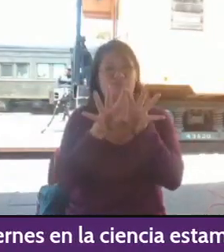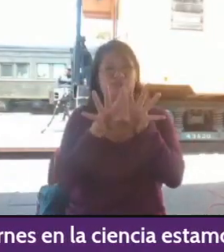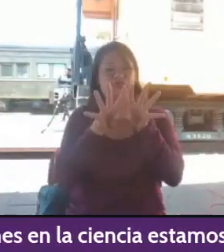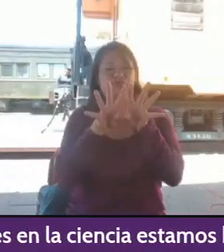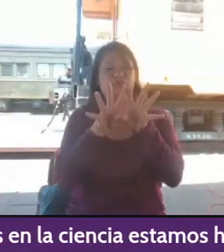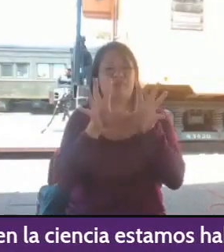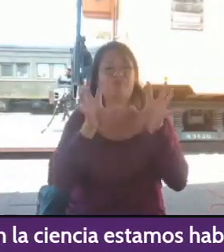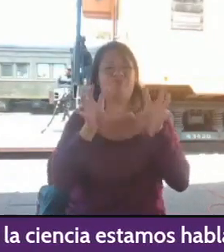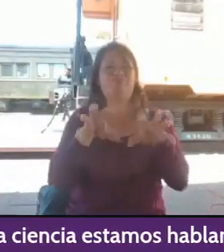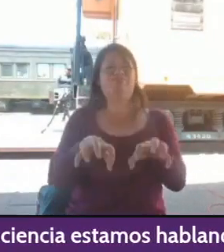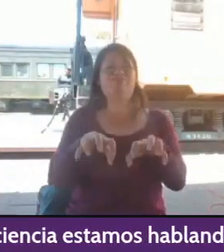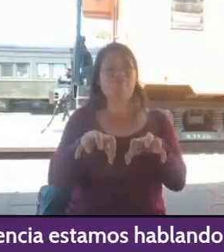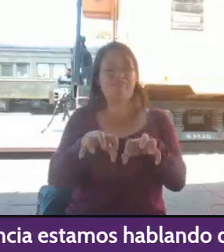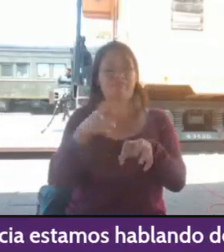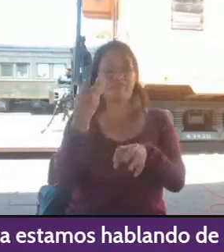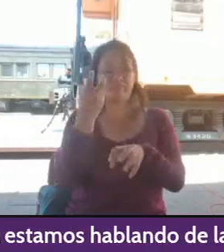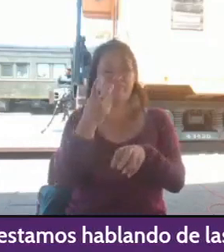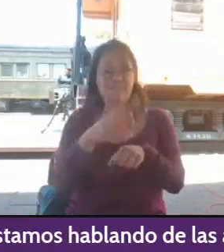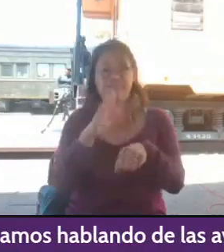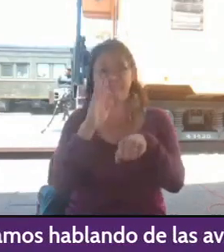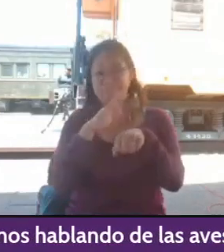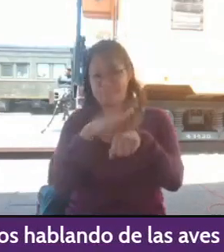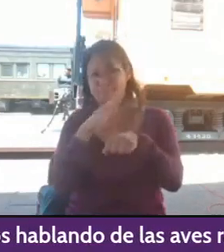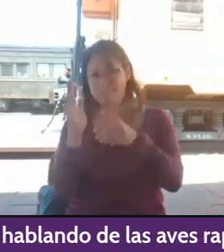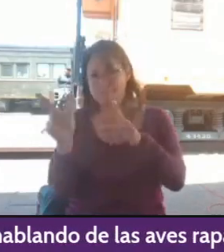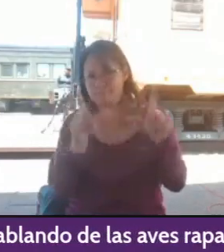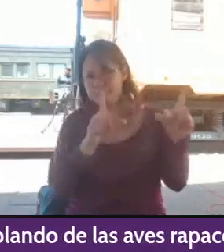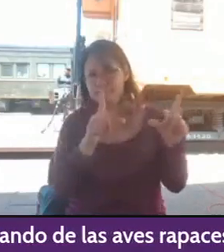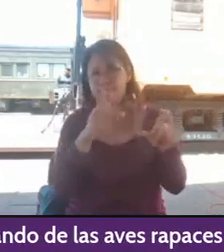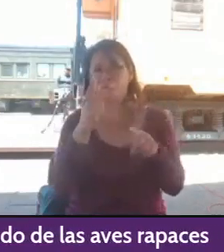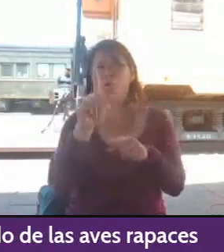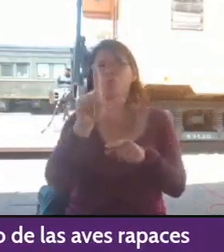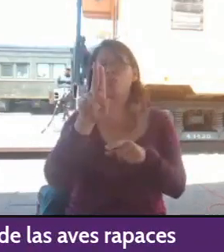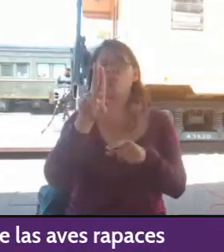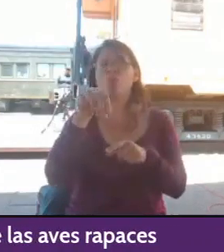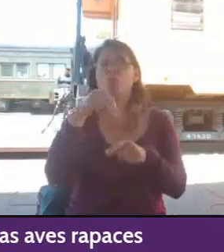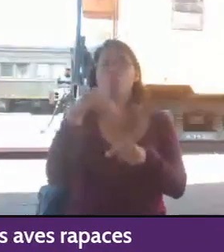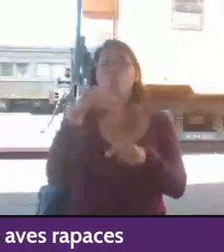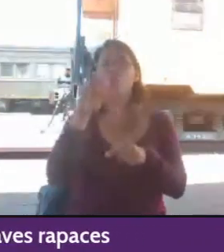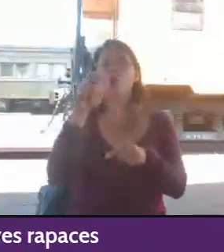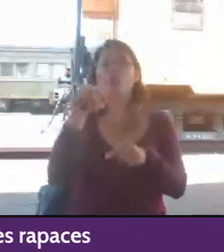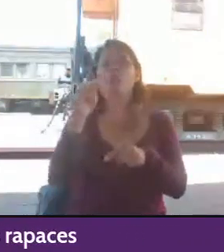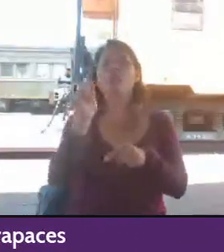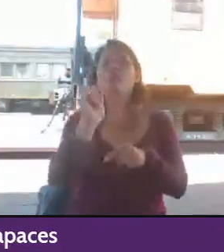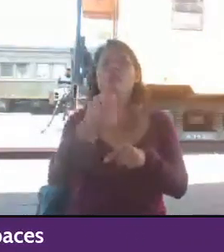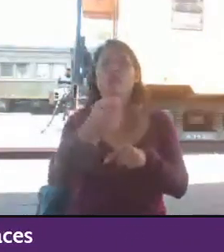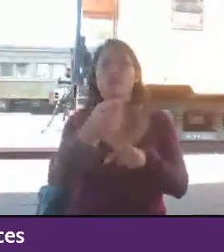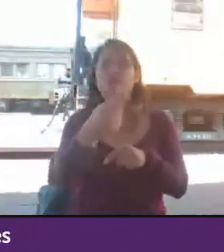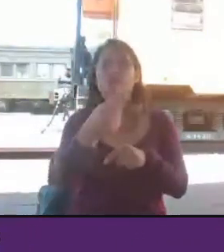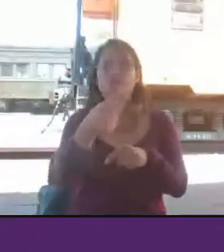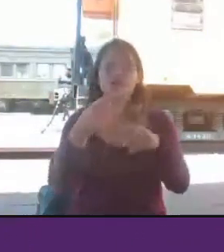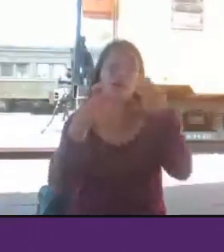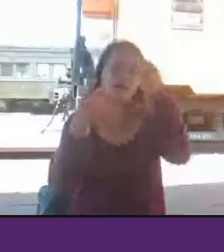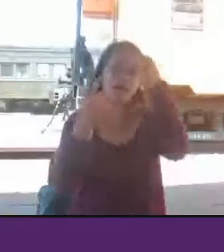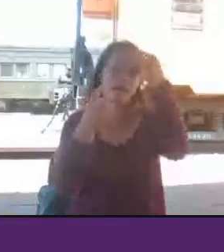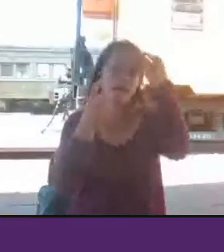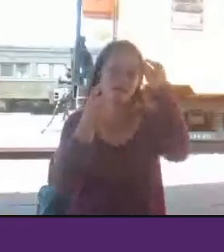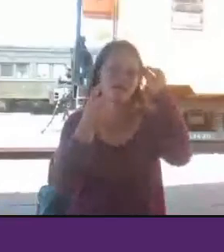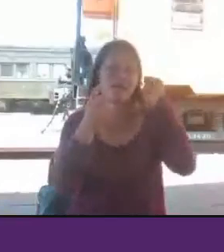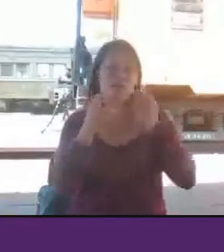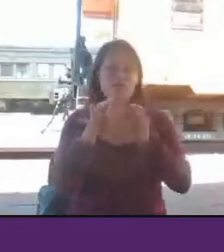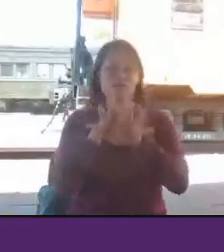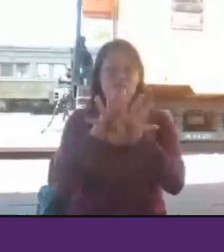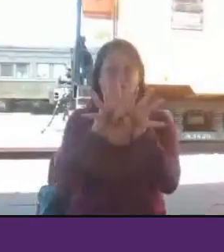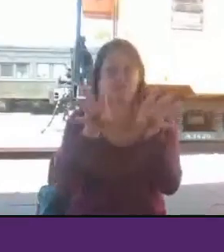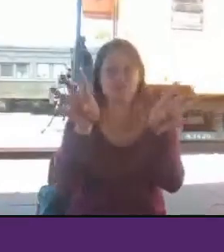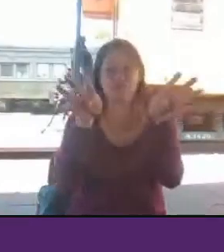y barbillas, una más. El plumón, les decía, son las plumitas y muy delgaditas que van por el medio del plumaje, la tienen también de